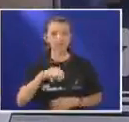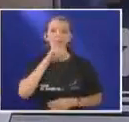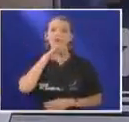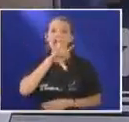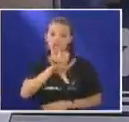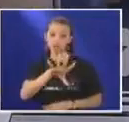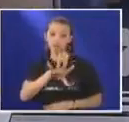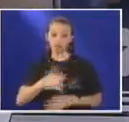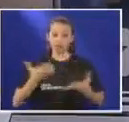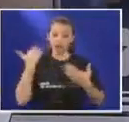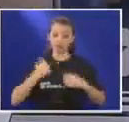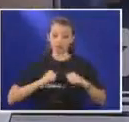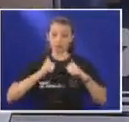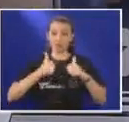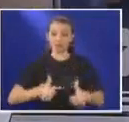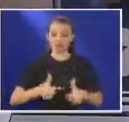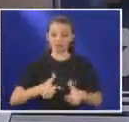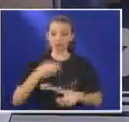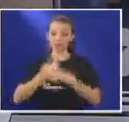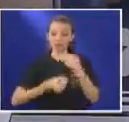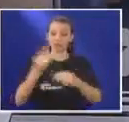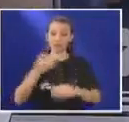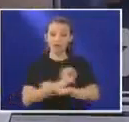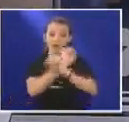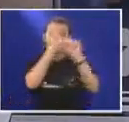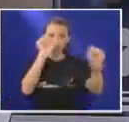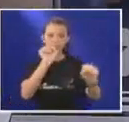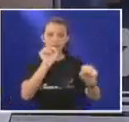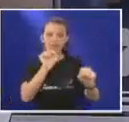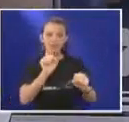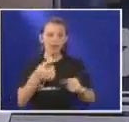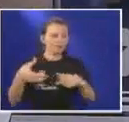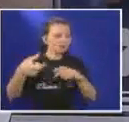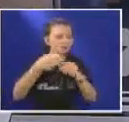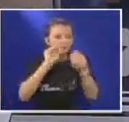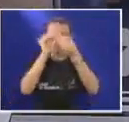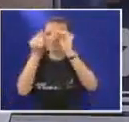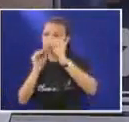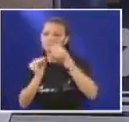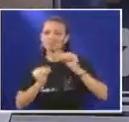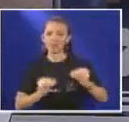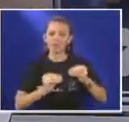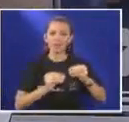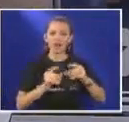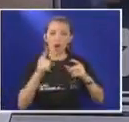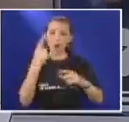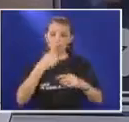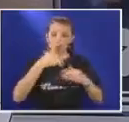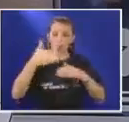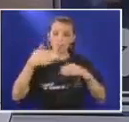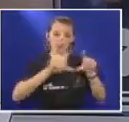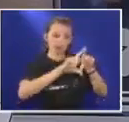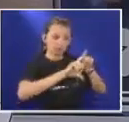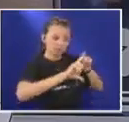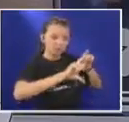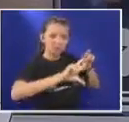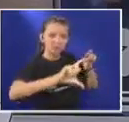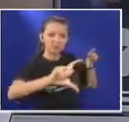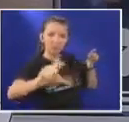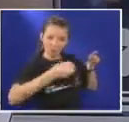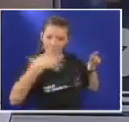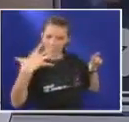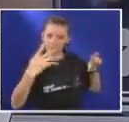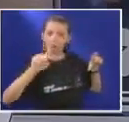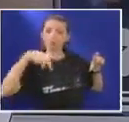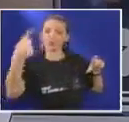tiene un comienzo. Esta se inició a tempranas horas de la mañana cuando fue tomando forma para convertir unos metros de tela en un lienzo de amor y